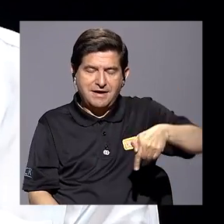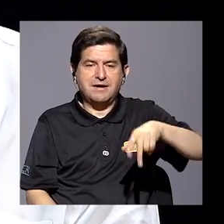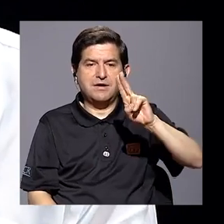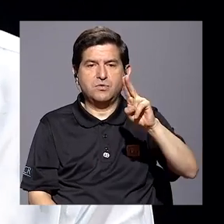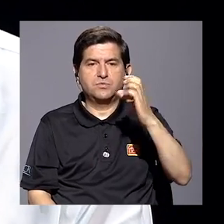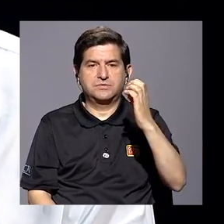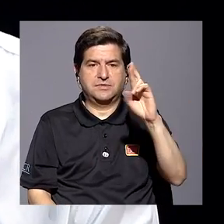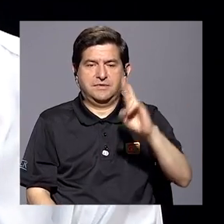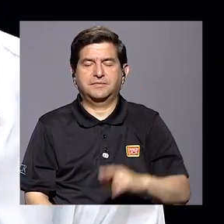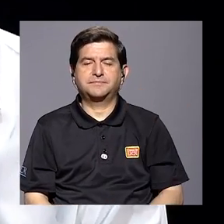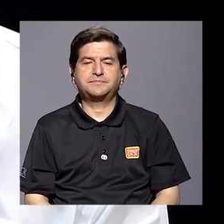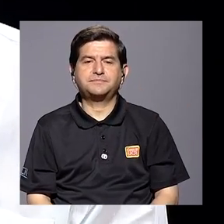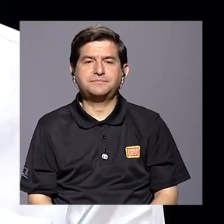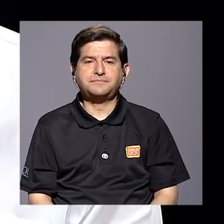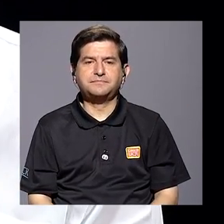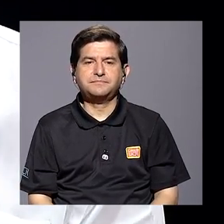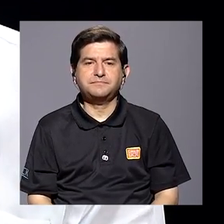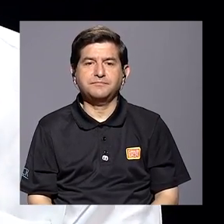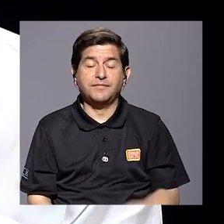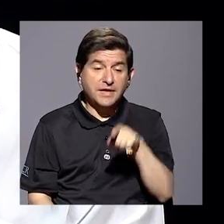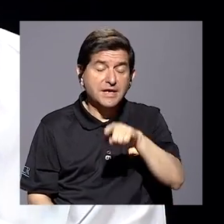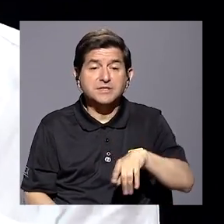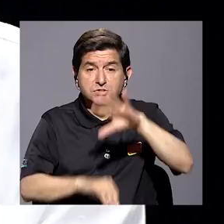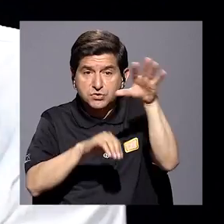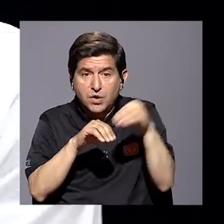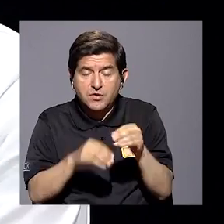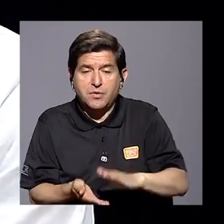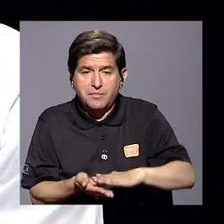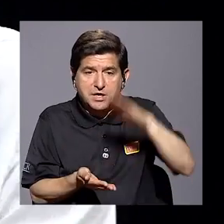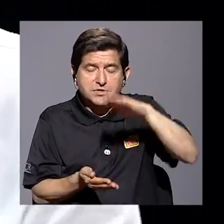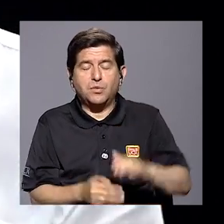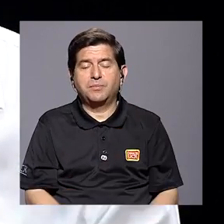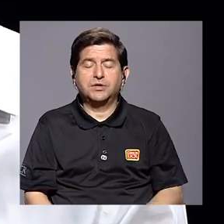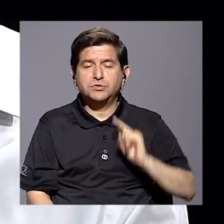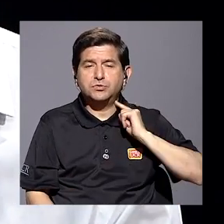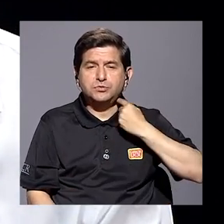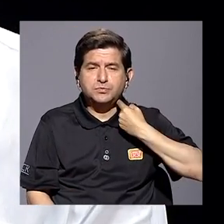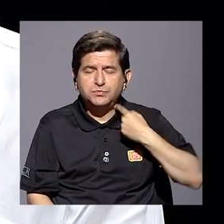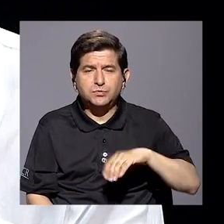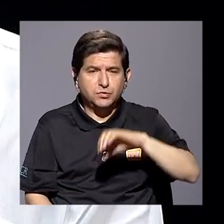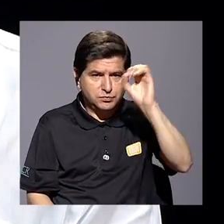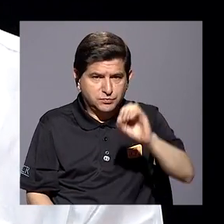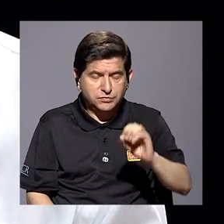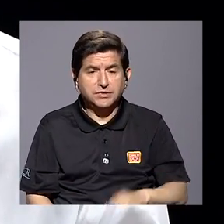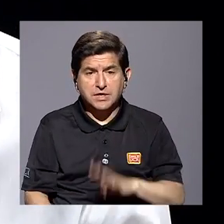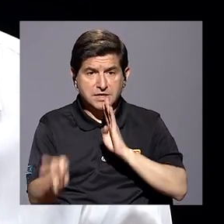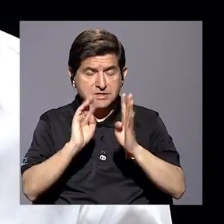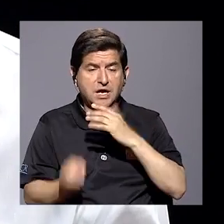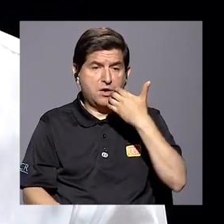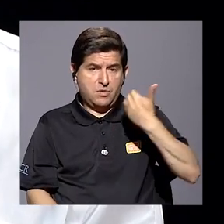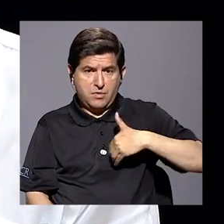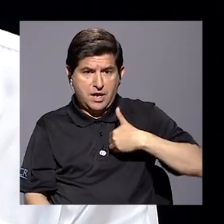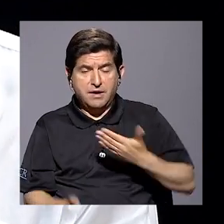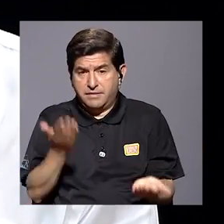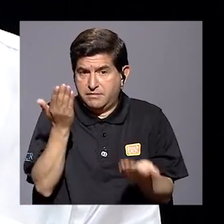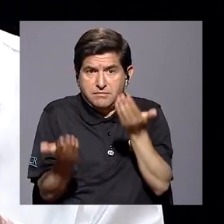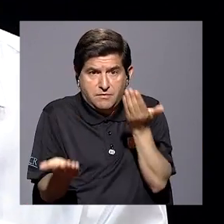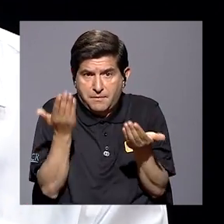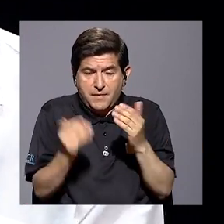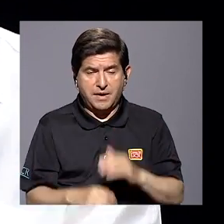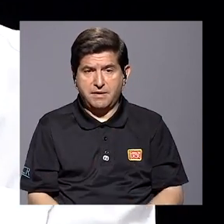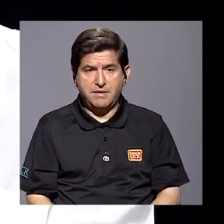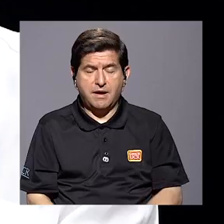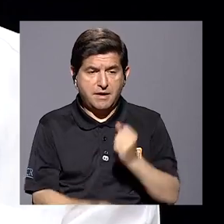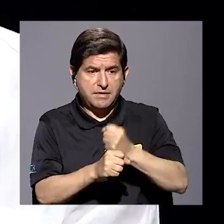funcionarios aquí en la universidad de costa rica y eso es además de los aumentos por inflación entonces si vamos a hablar de privilegios comparemos a